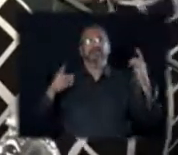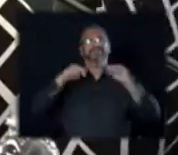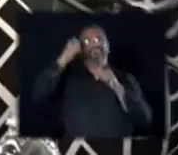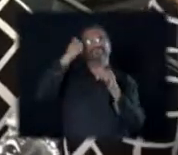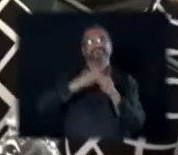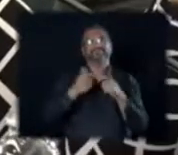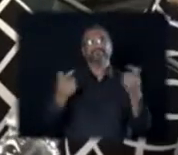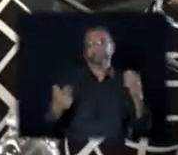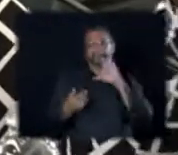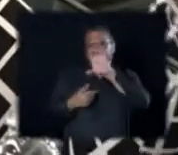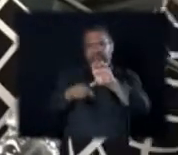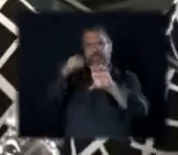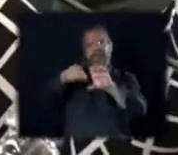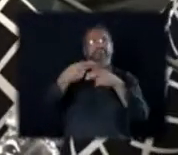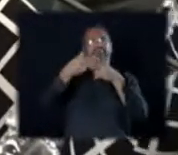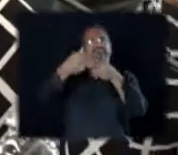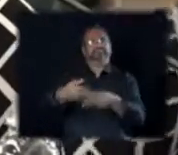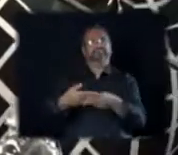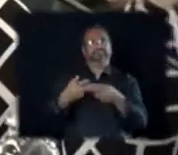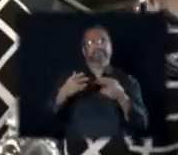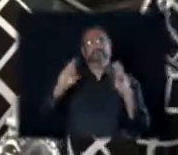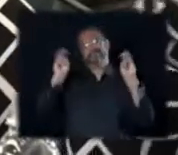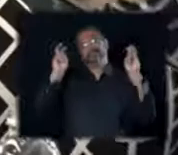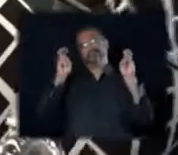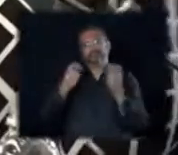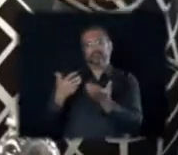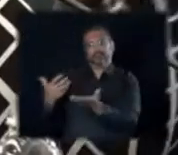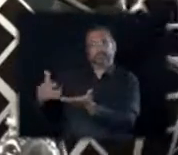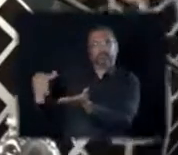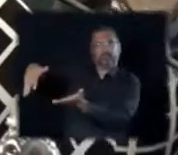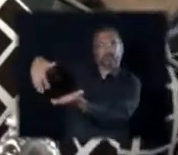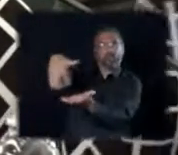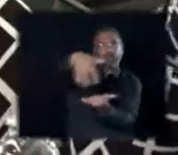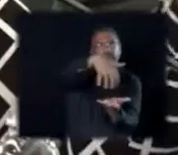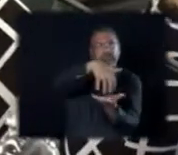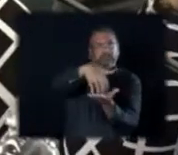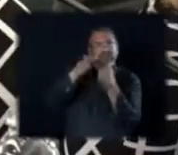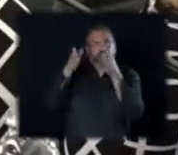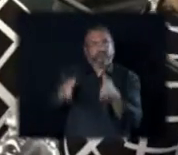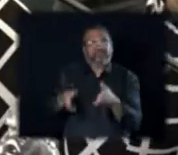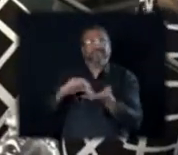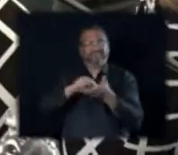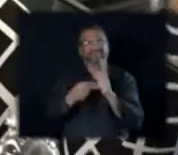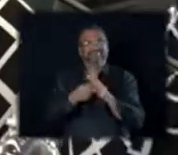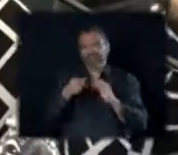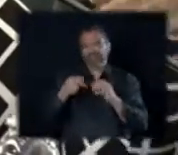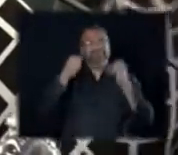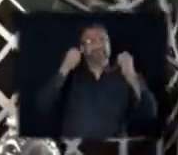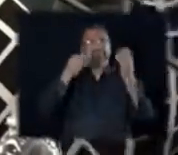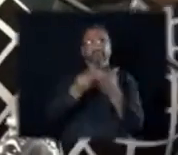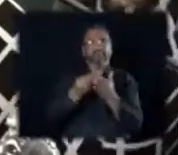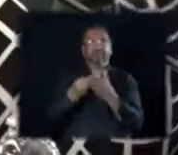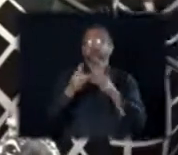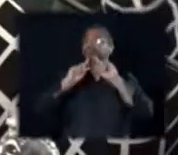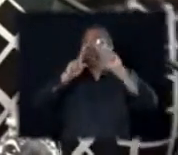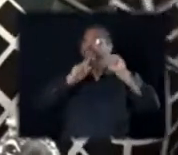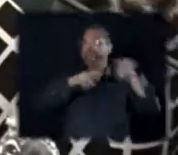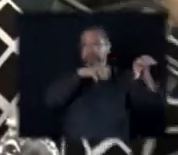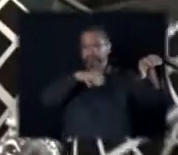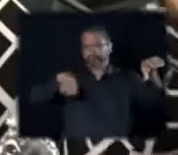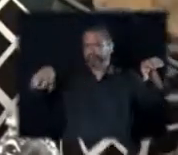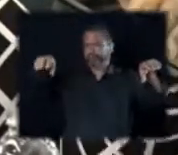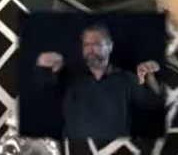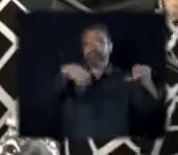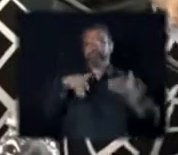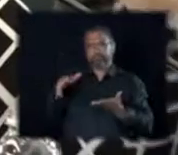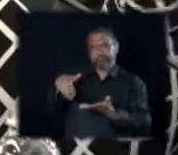cantidades grandes. Recuerdo que había una cuenta que se llamaba Colectores y en esa cuenta había muchos dineros que